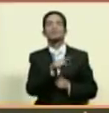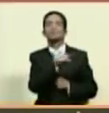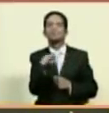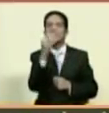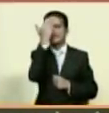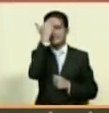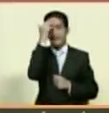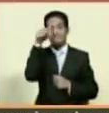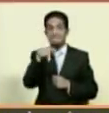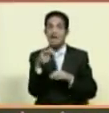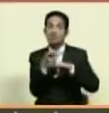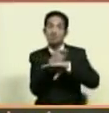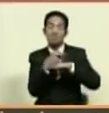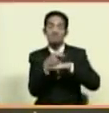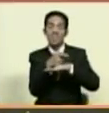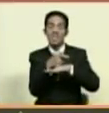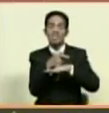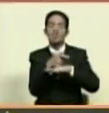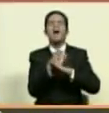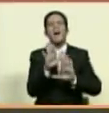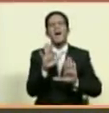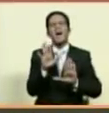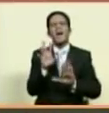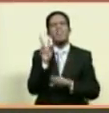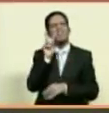gobierno no se va a quedar de brazos cruzados.